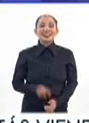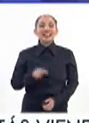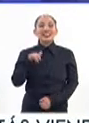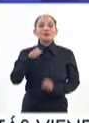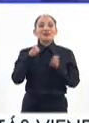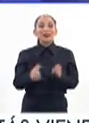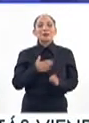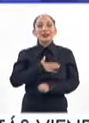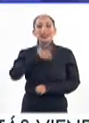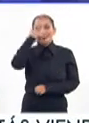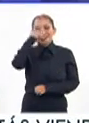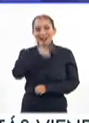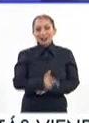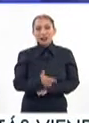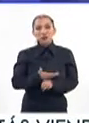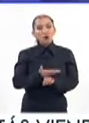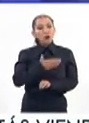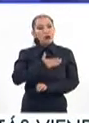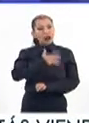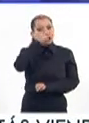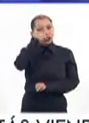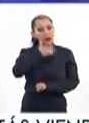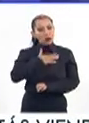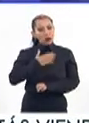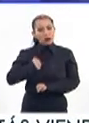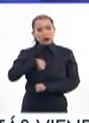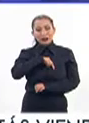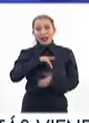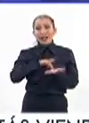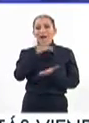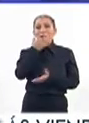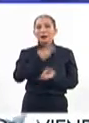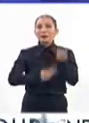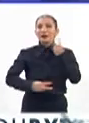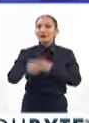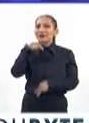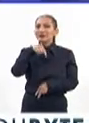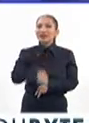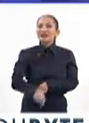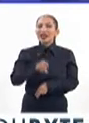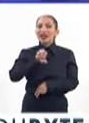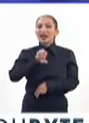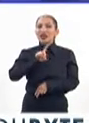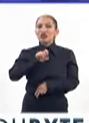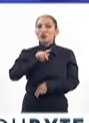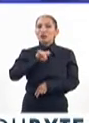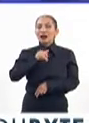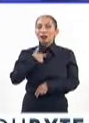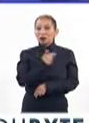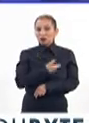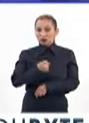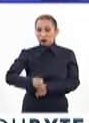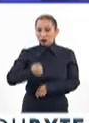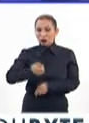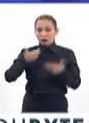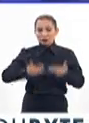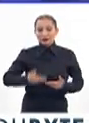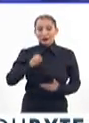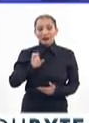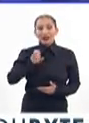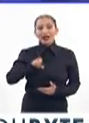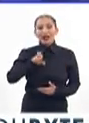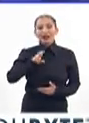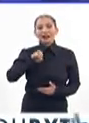¿Qué tal? ¿Cómo le va? Muy buenas noches. Muy buenas noches. Qué bueno que está con nosotros. Gracias. Bienvenido a una emisión más de Dwight. Me da gusto saludarle. Soy Enrique